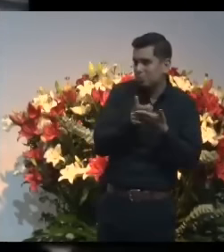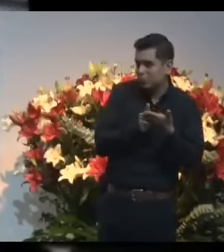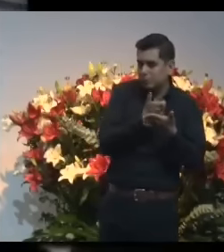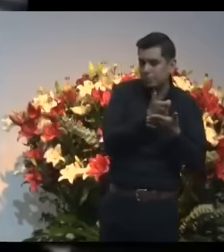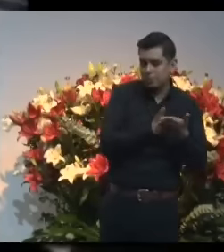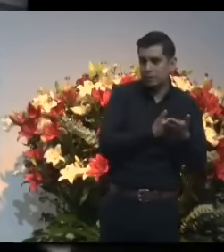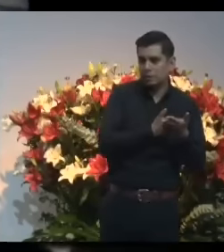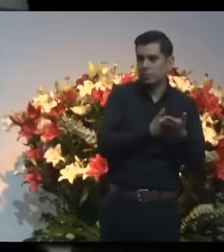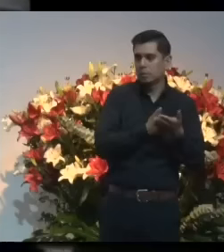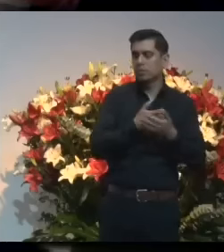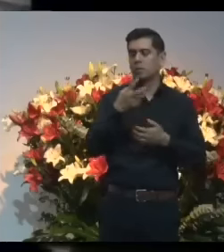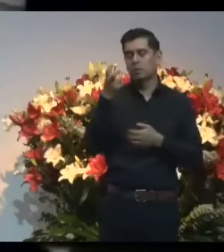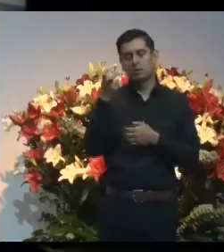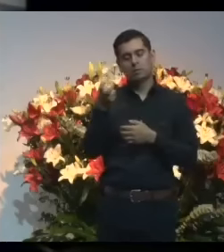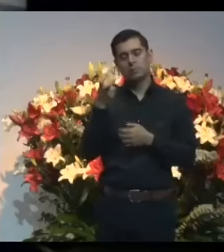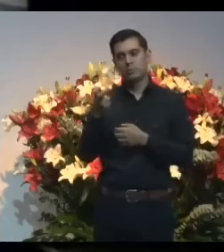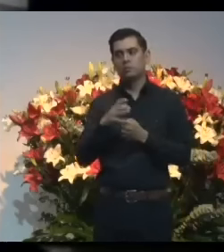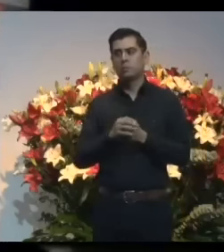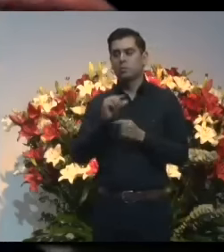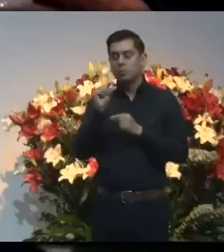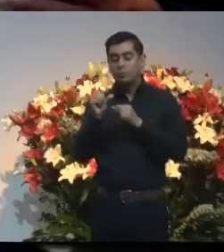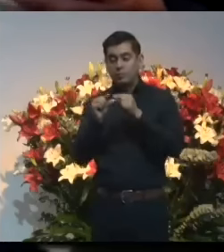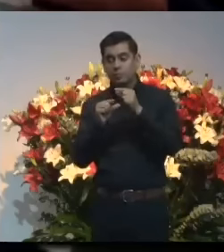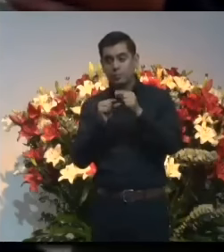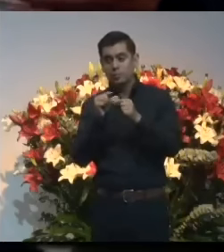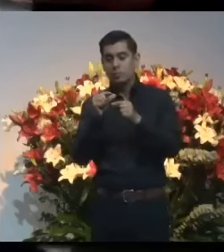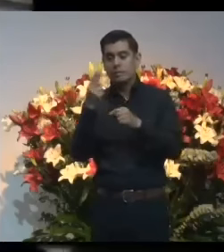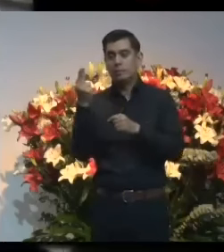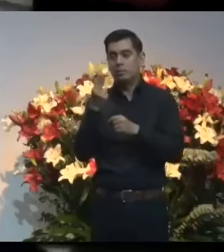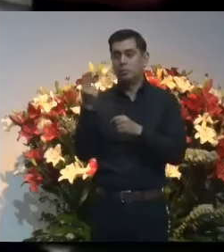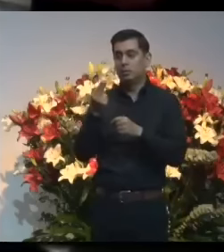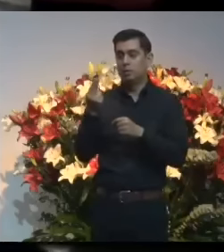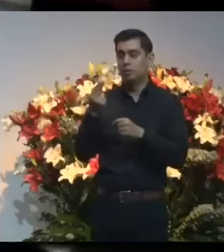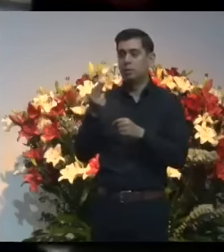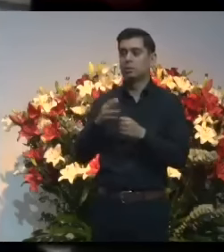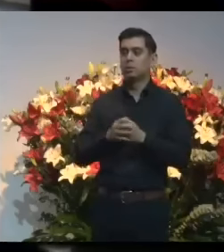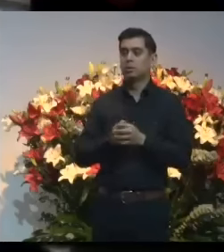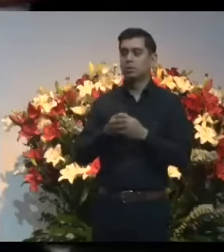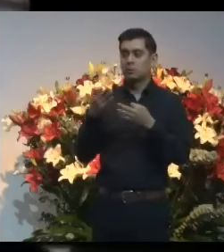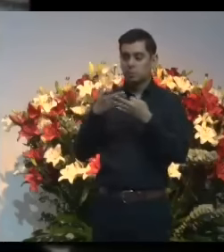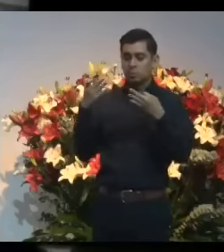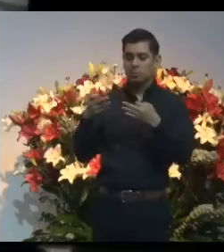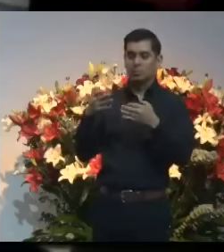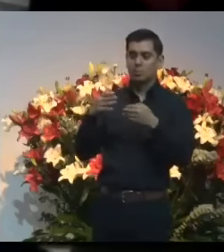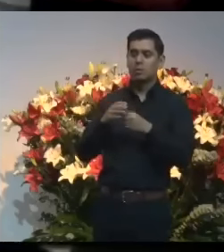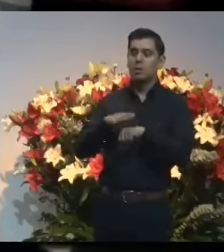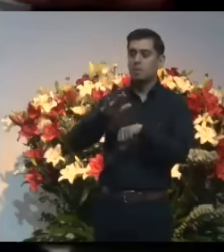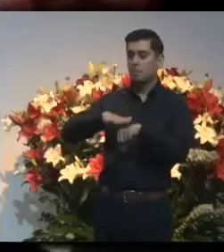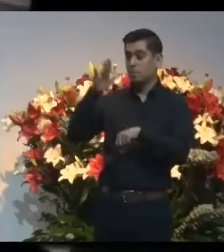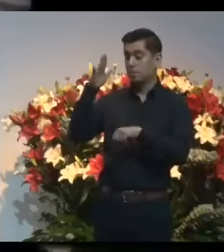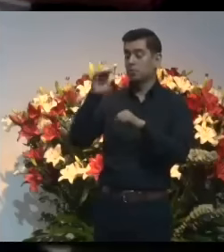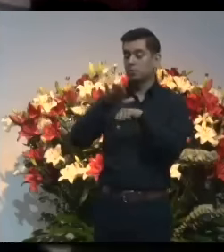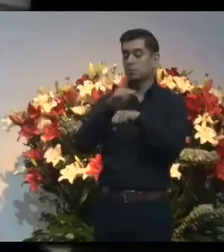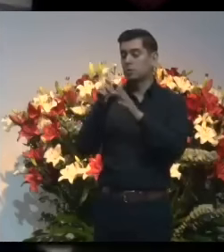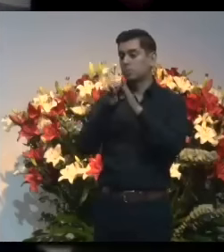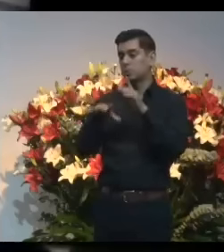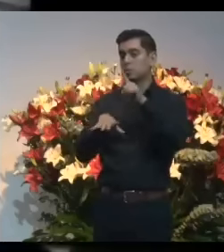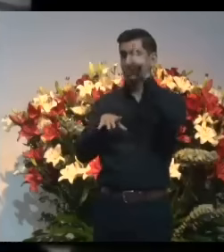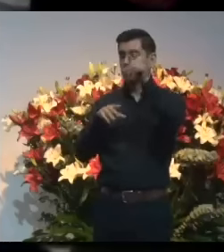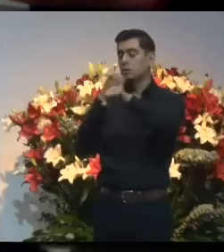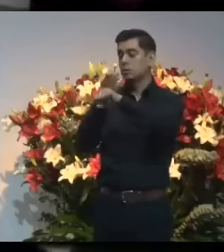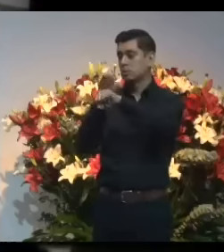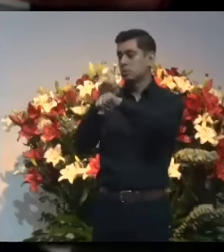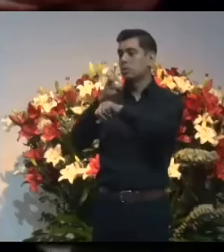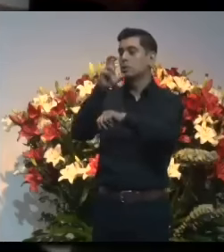inmediatas. O sea, ir recuperando territorio, porque se supone, de acuerdo al Comando Norte de Estados Unidos, que el 35%